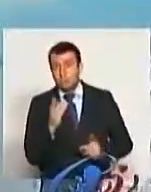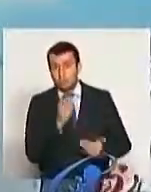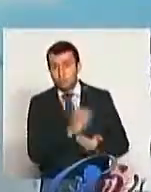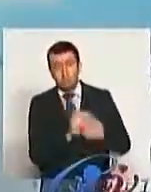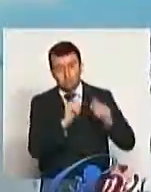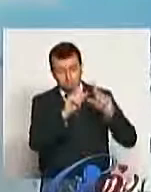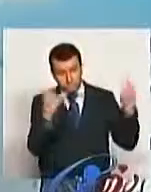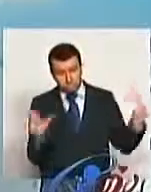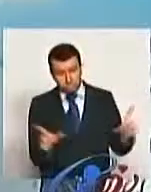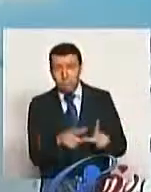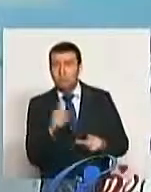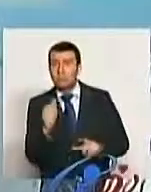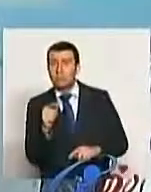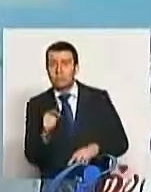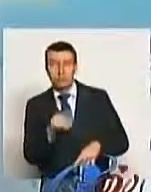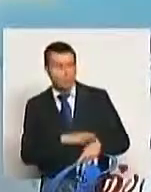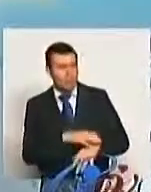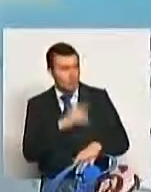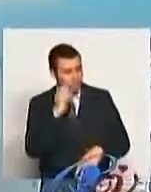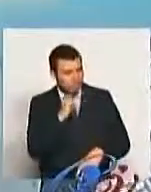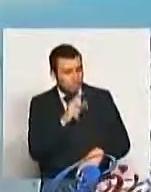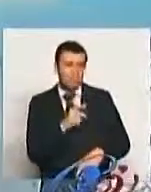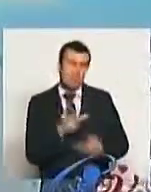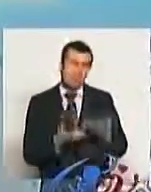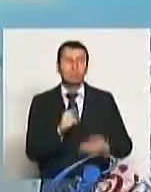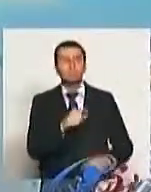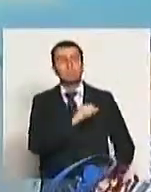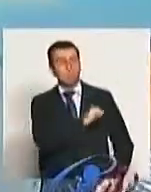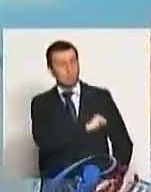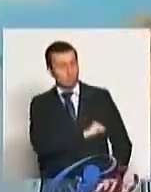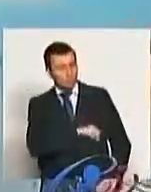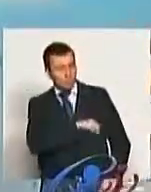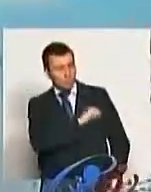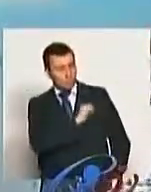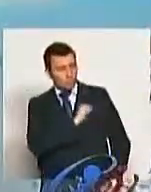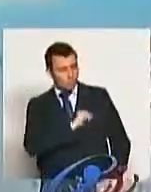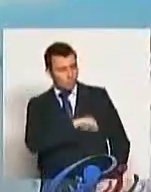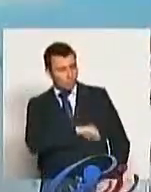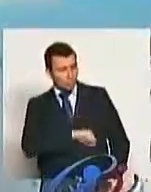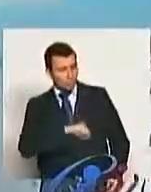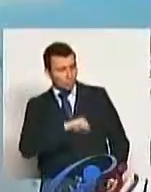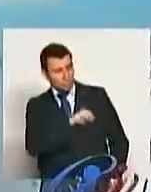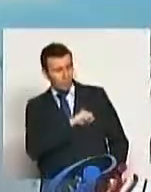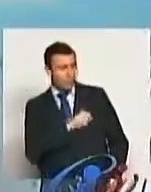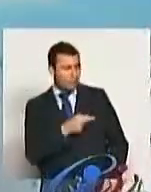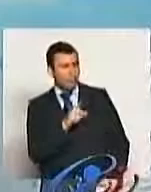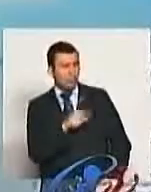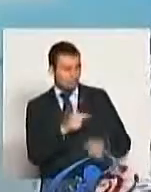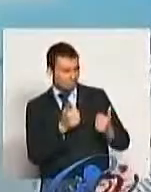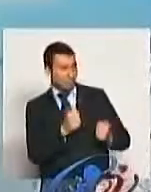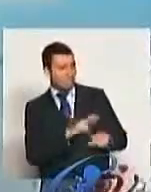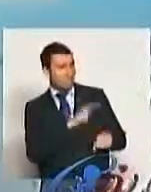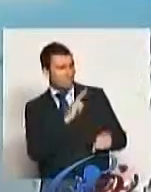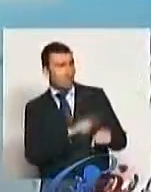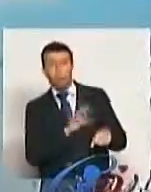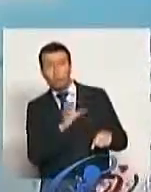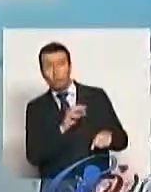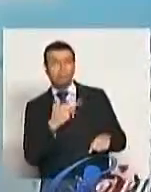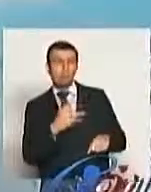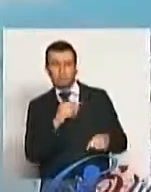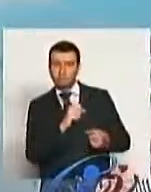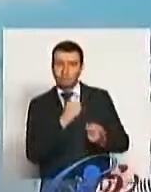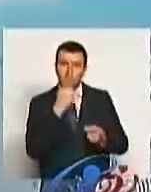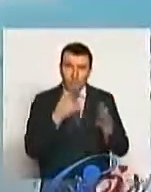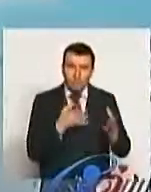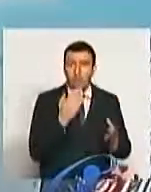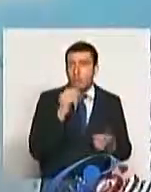el médico que hace la ecografía el que define cuáles de esos cambios son importantes. Por decir algo, una paciente se hace